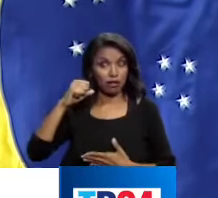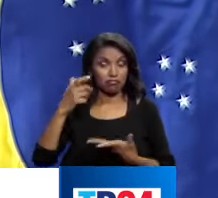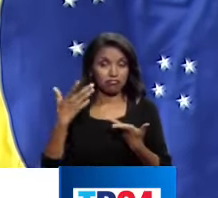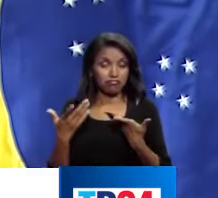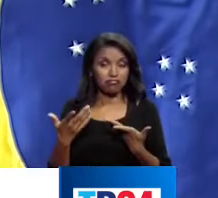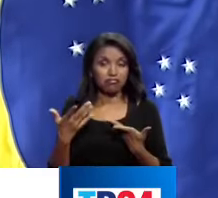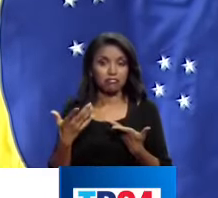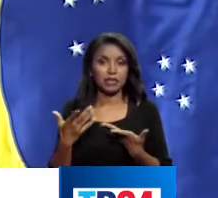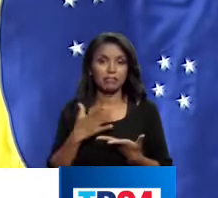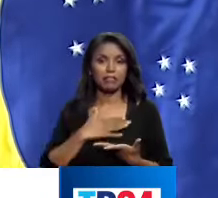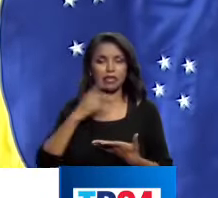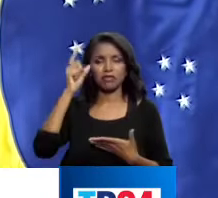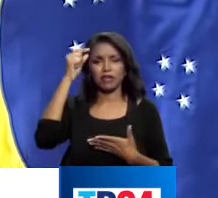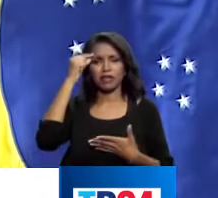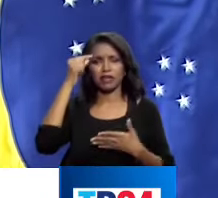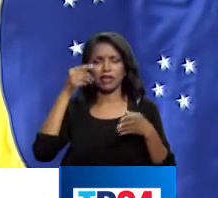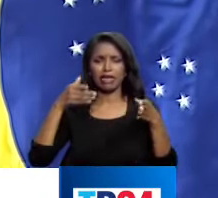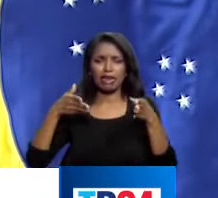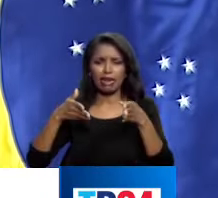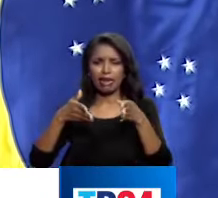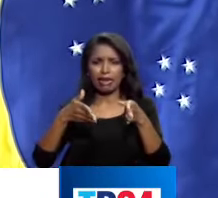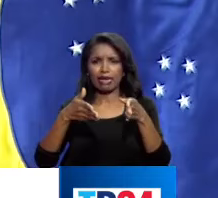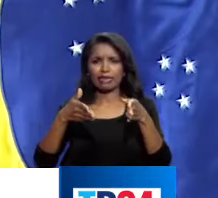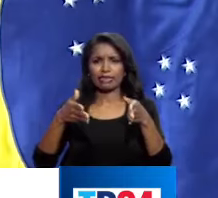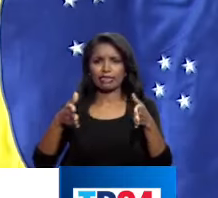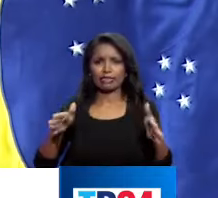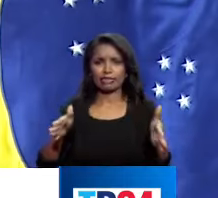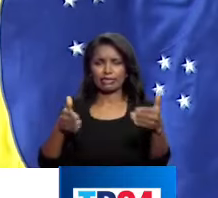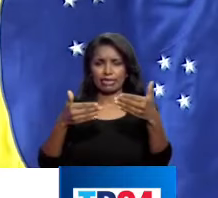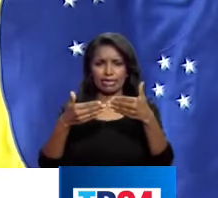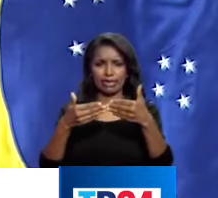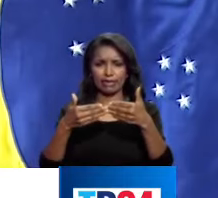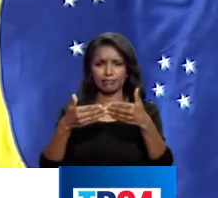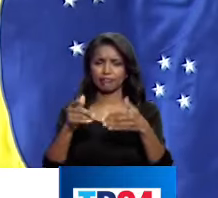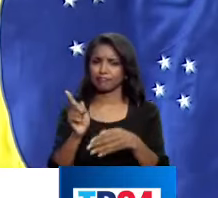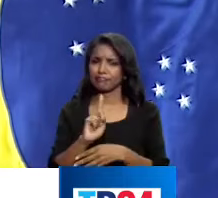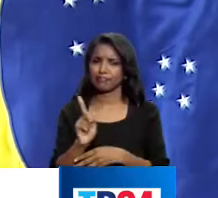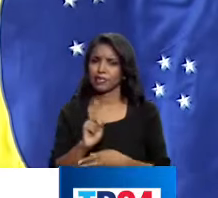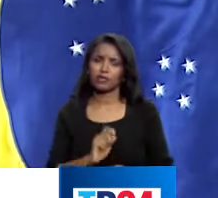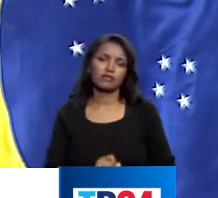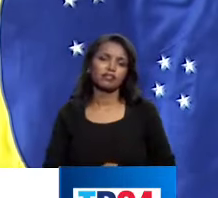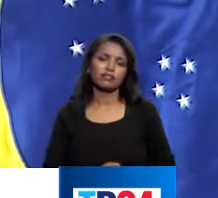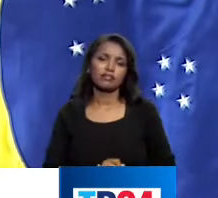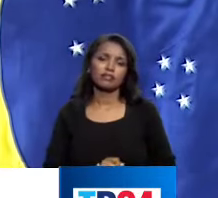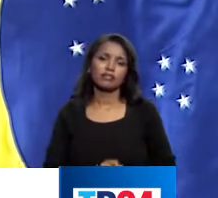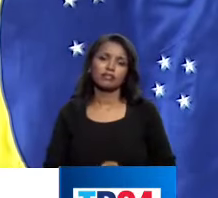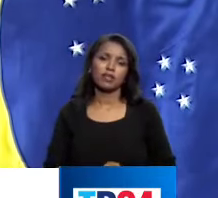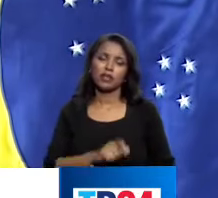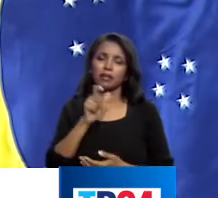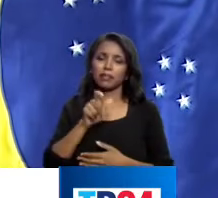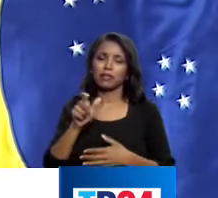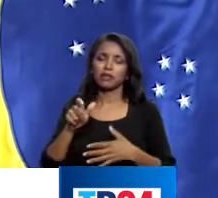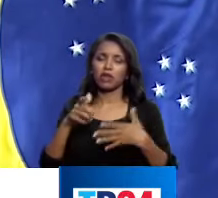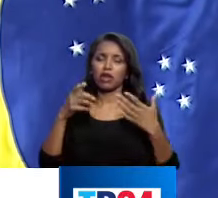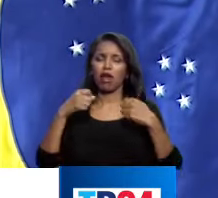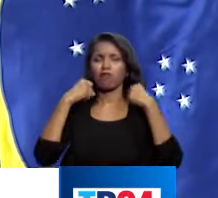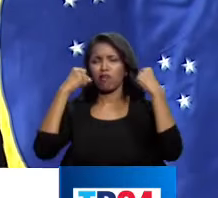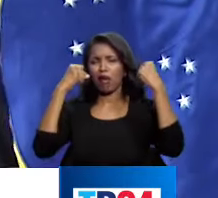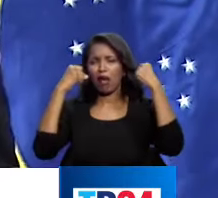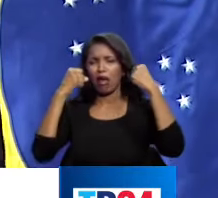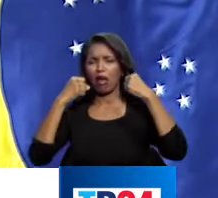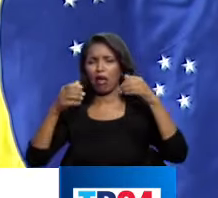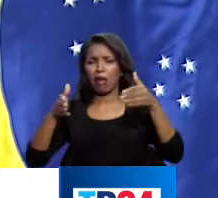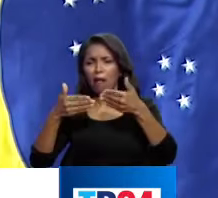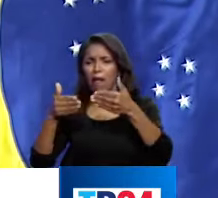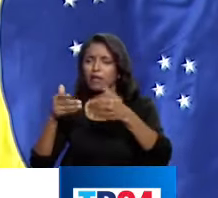del turismo es que no se van a cerrar las calles. No voy a permitir que nadie anárquicamente separe al país de